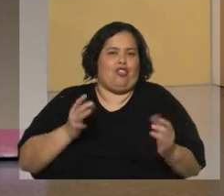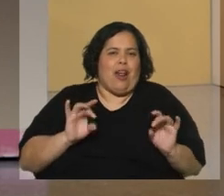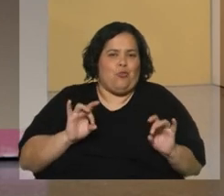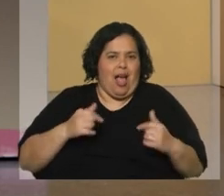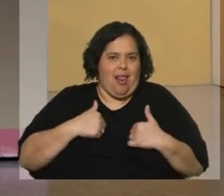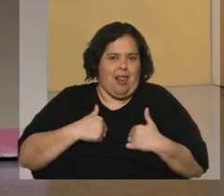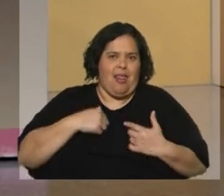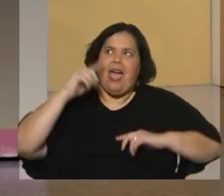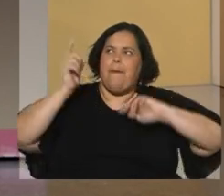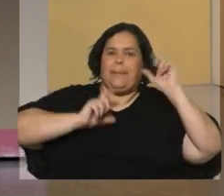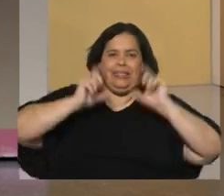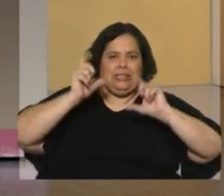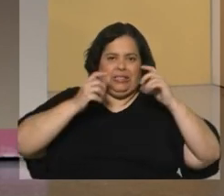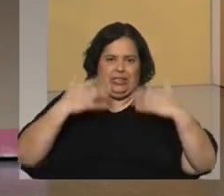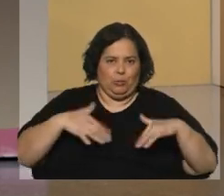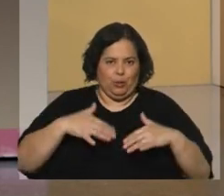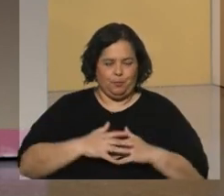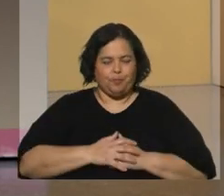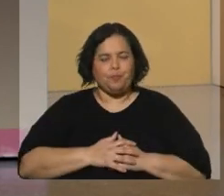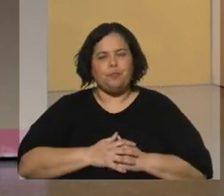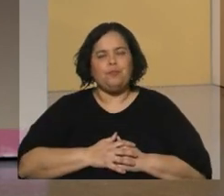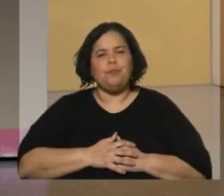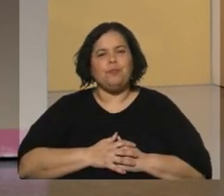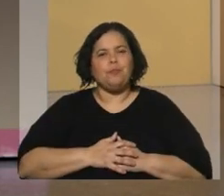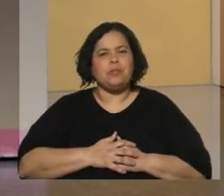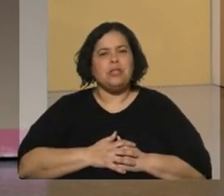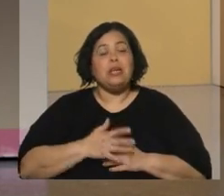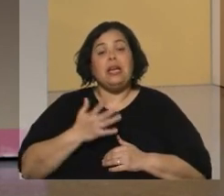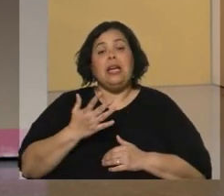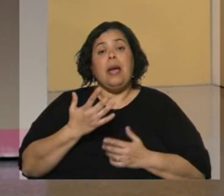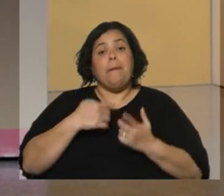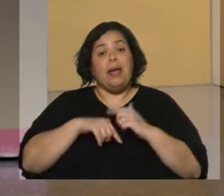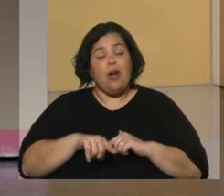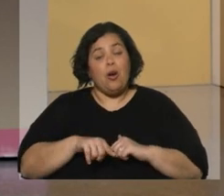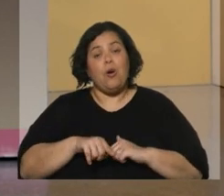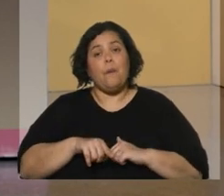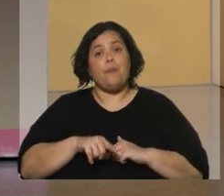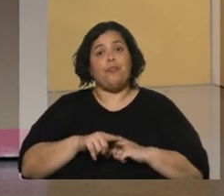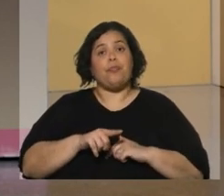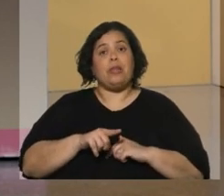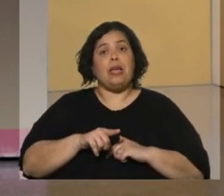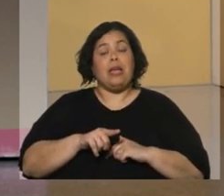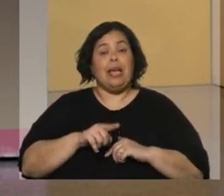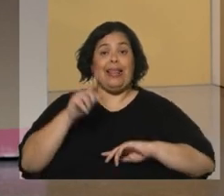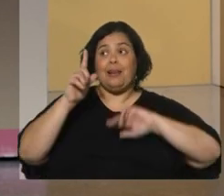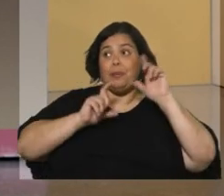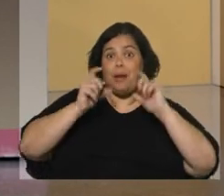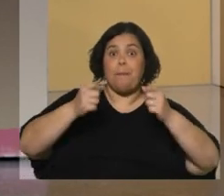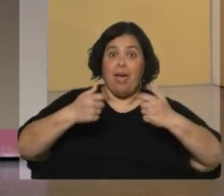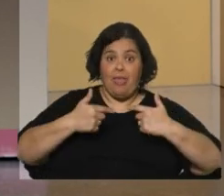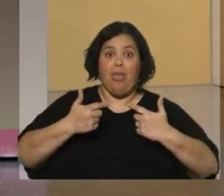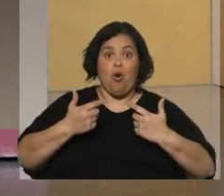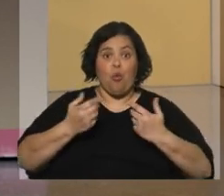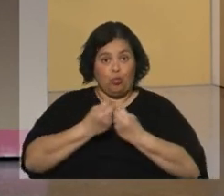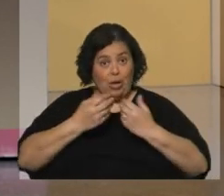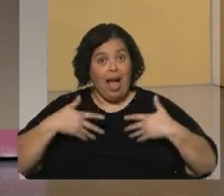lo intento hacer a propósito sino que es algo que lo tengo pero me ha traído grandes grandes alegrías y grandes